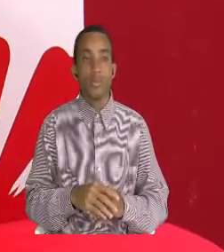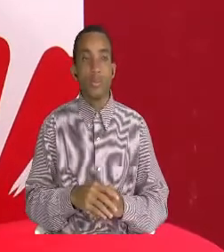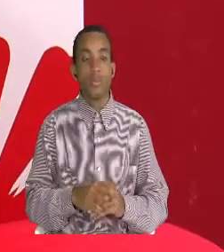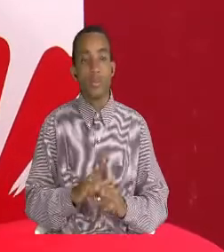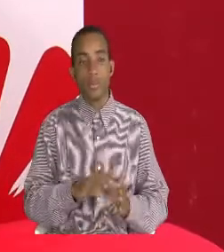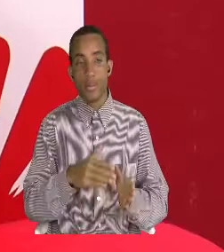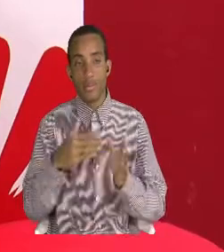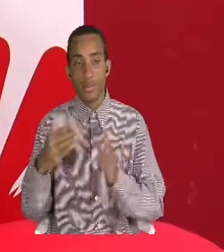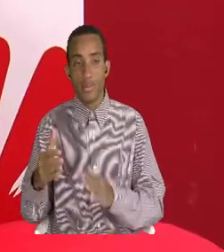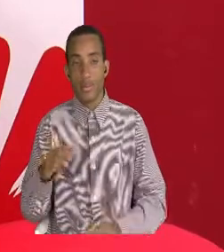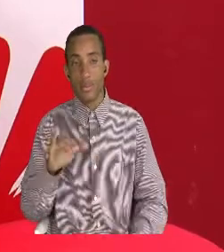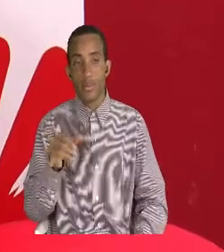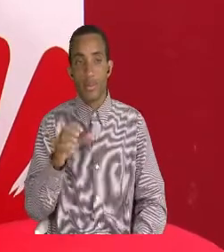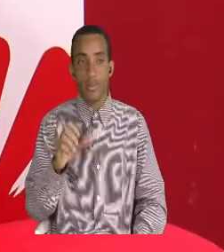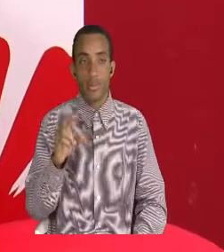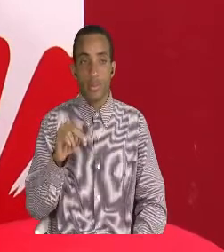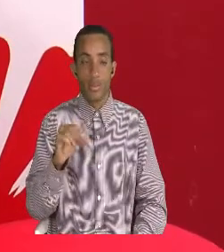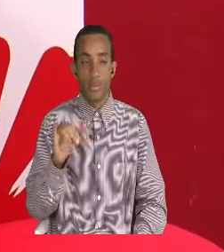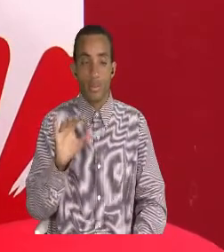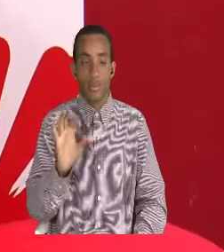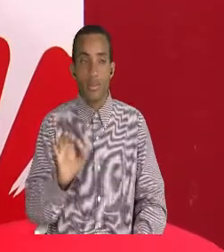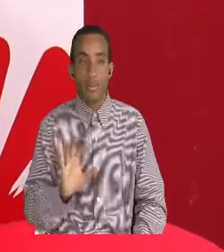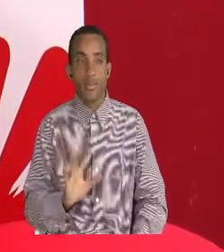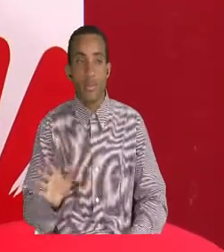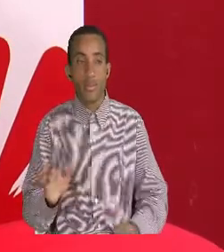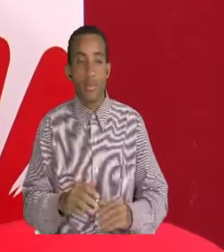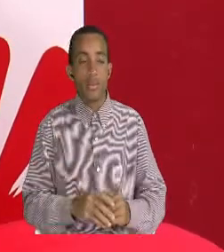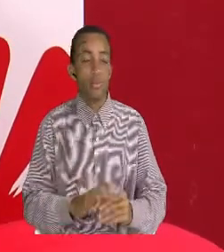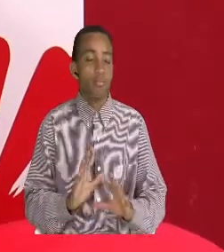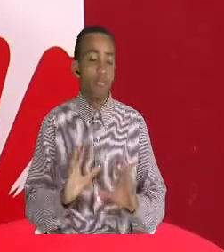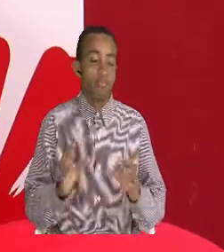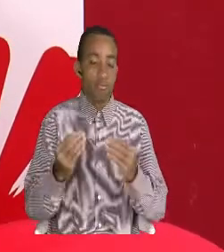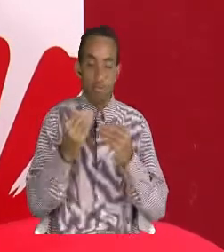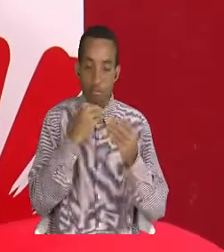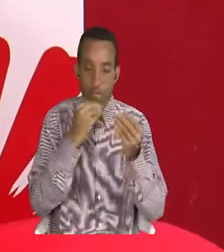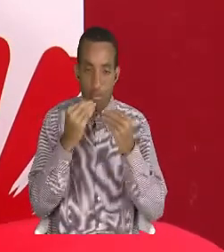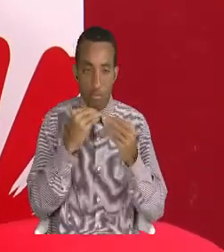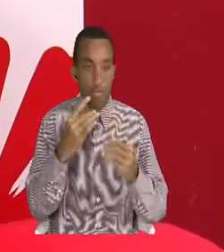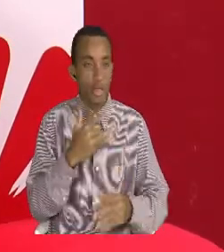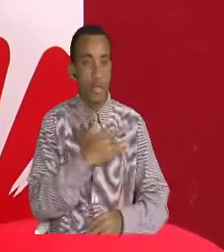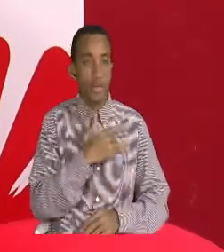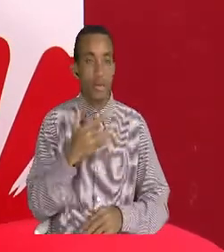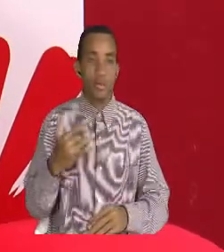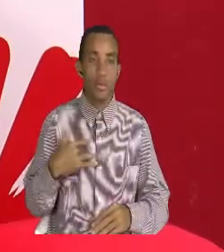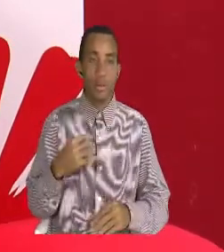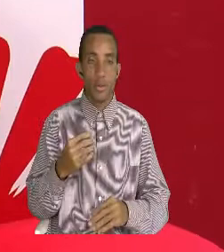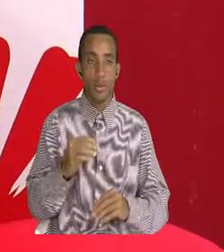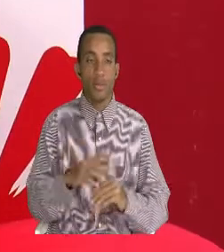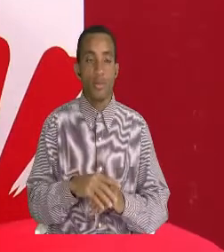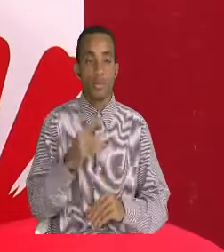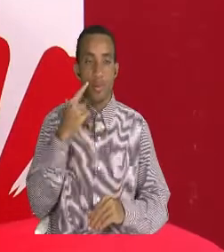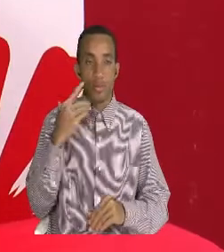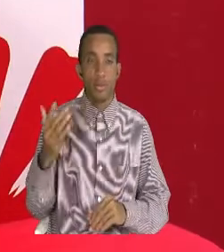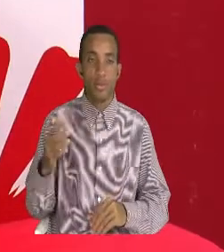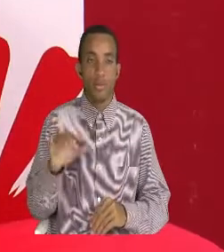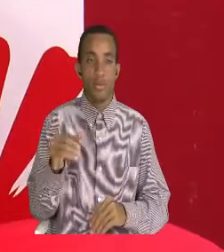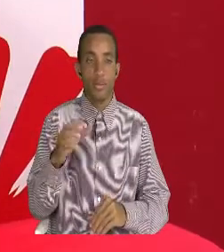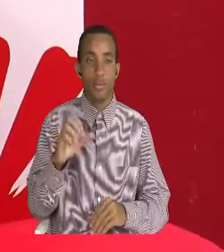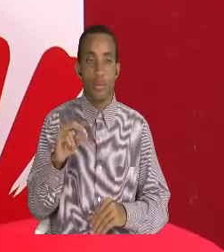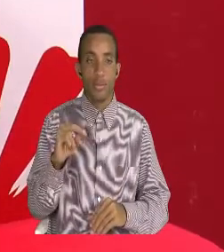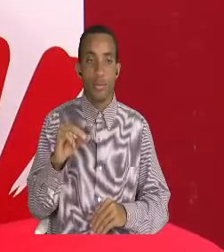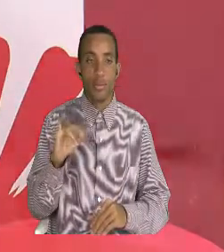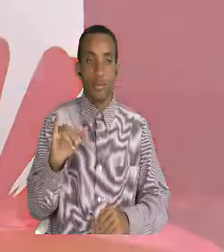Jenny de la Barra Fitness, que usted puede comérselo tranquilito y sin ningún tipo de remordimiento. Ahí está Jenny con el snack